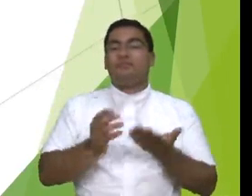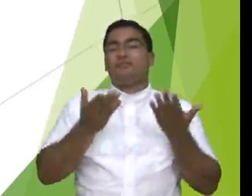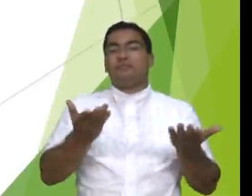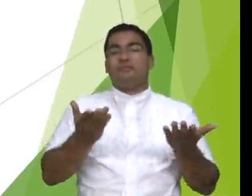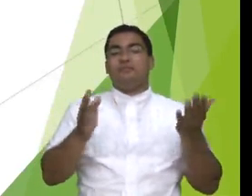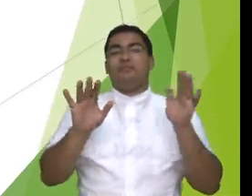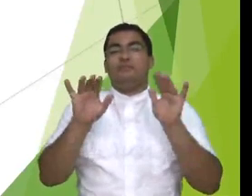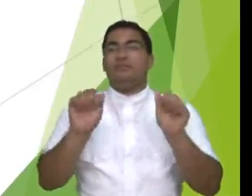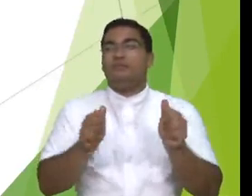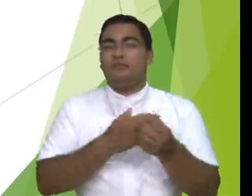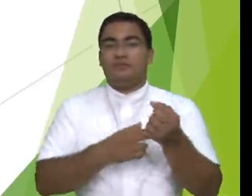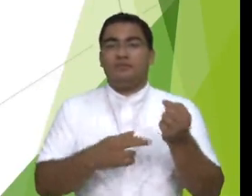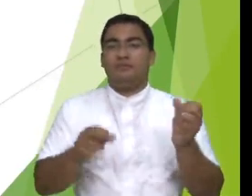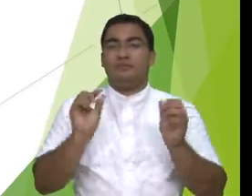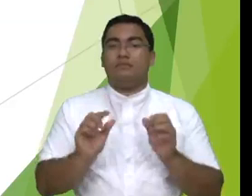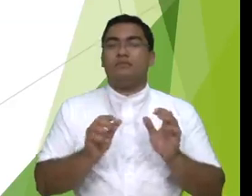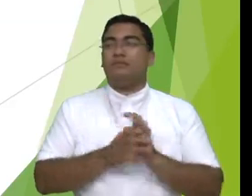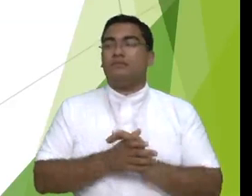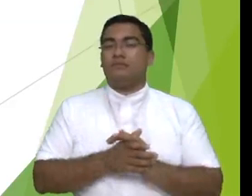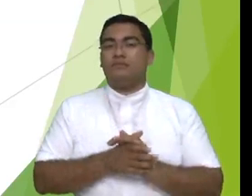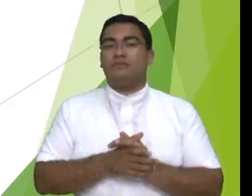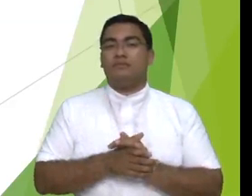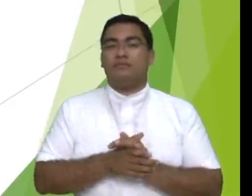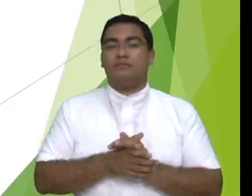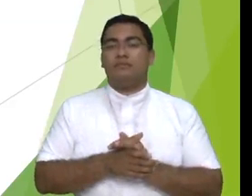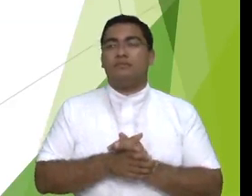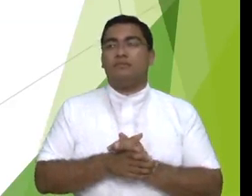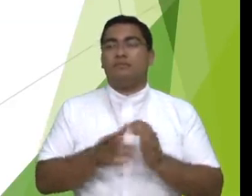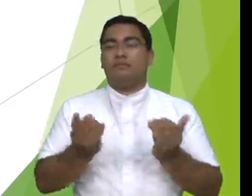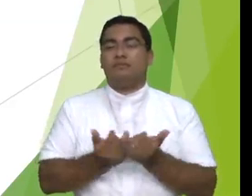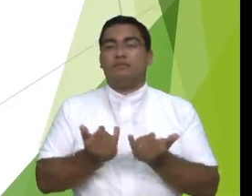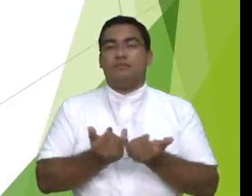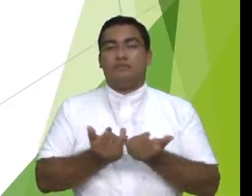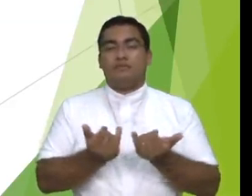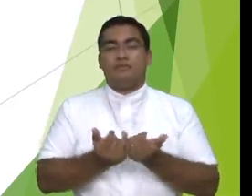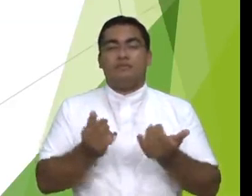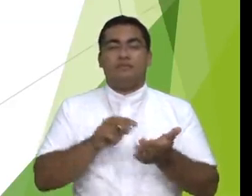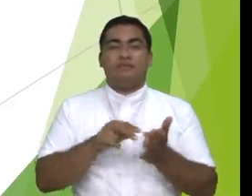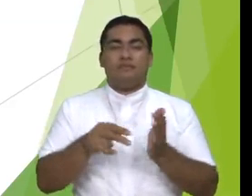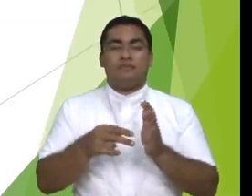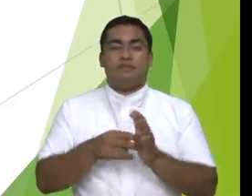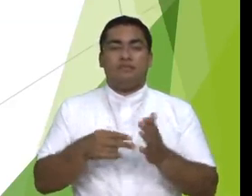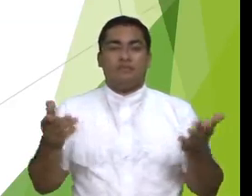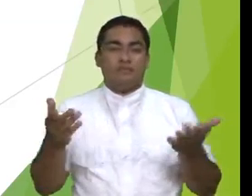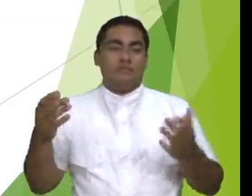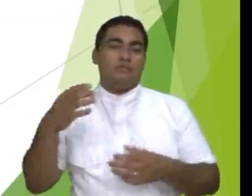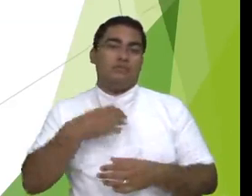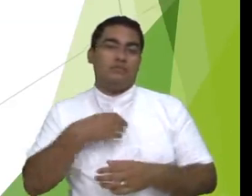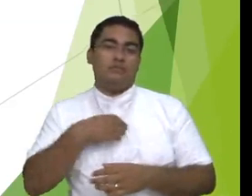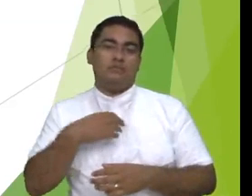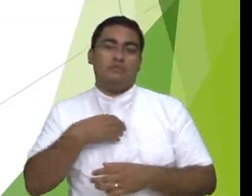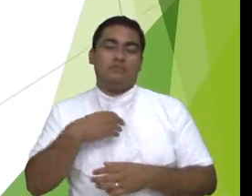van sangrando menos, no porque no sangre, sino porque no hay donde sangrar ahí, porque está destruida prácticamente la sinovia y la parte interna